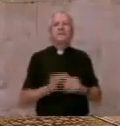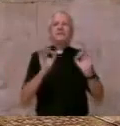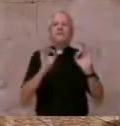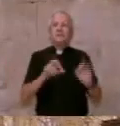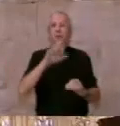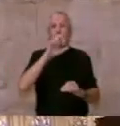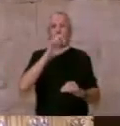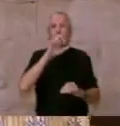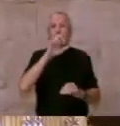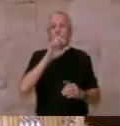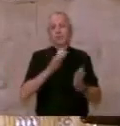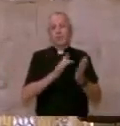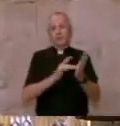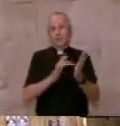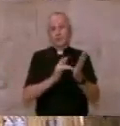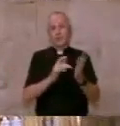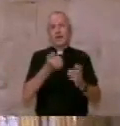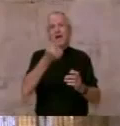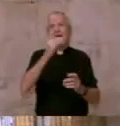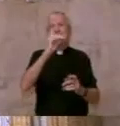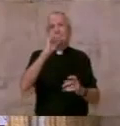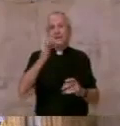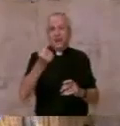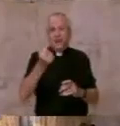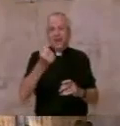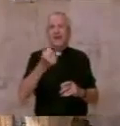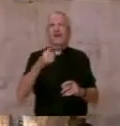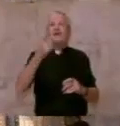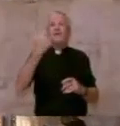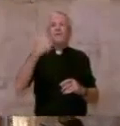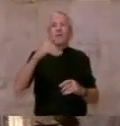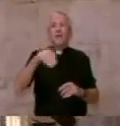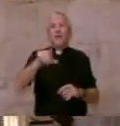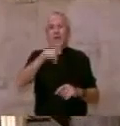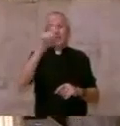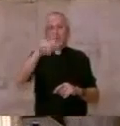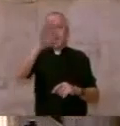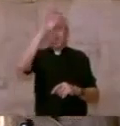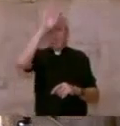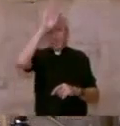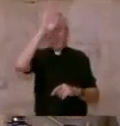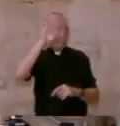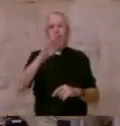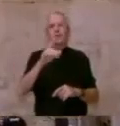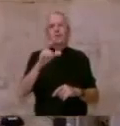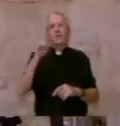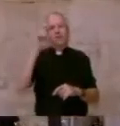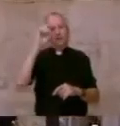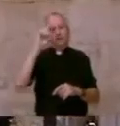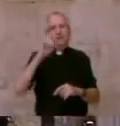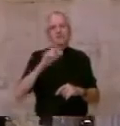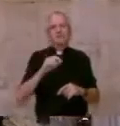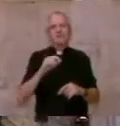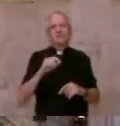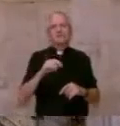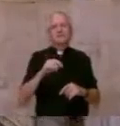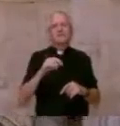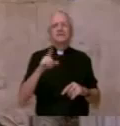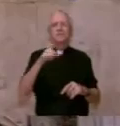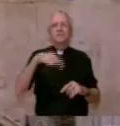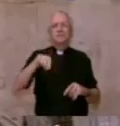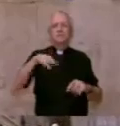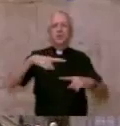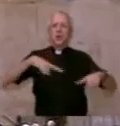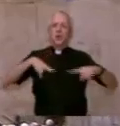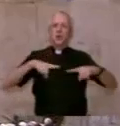Siendo obispo de Tortosa, Adrià de Utrecht es elegido papa con el nombre de Adriano VI. Preside la fiesta del Corpus en la